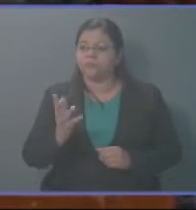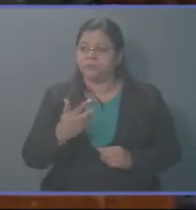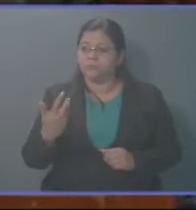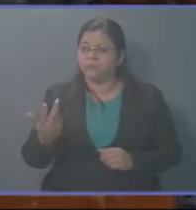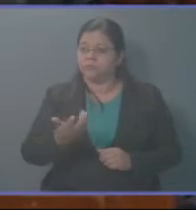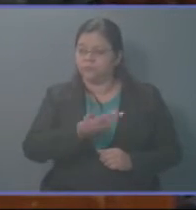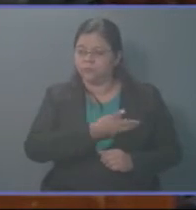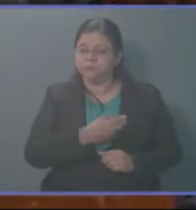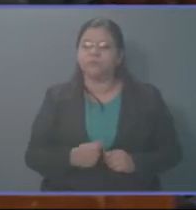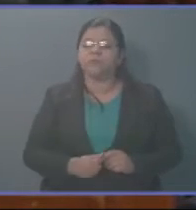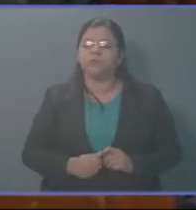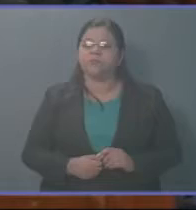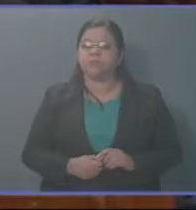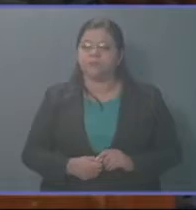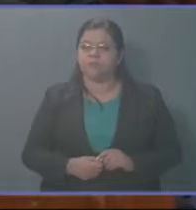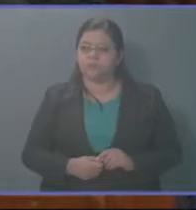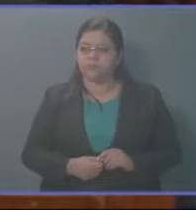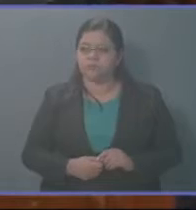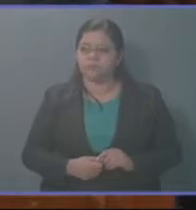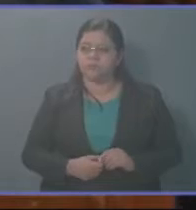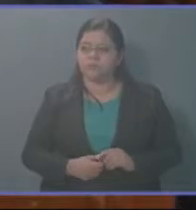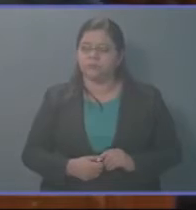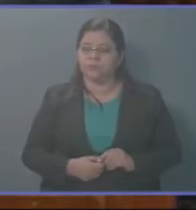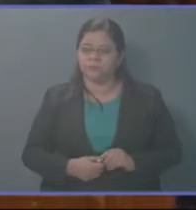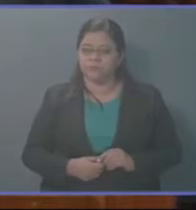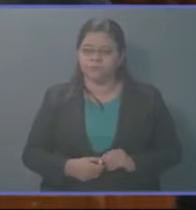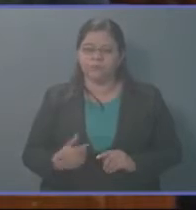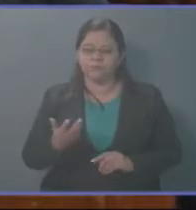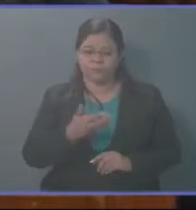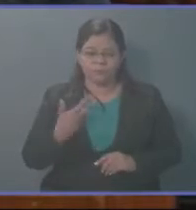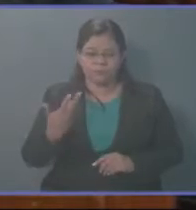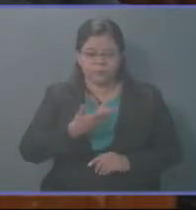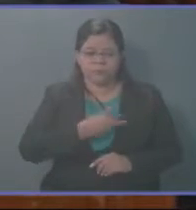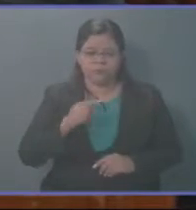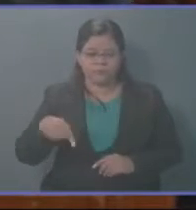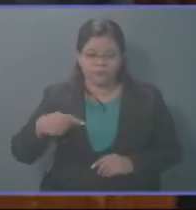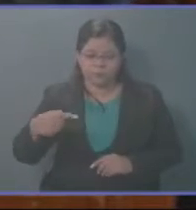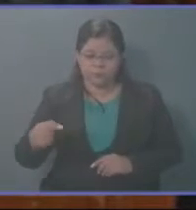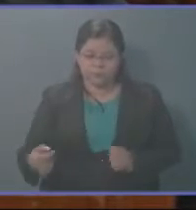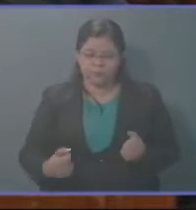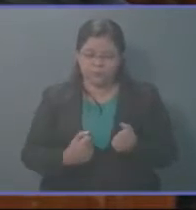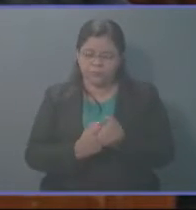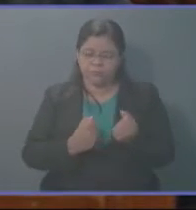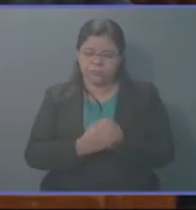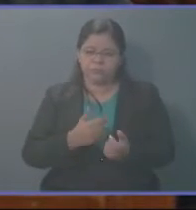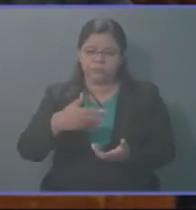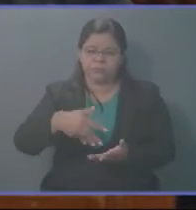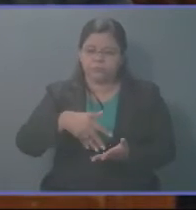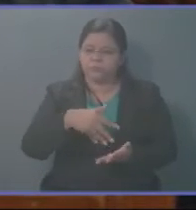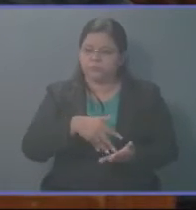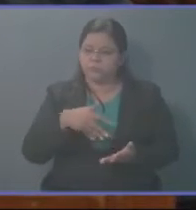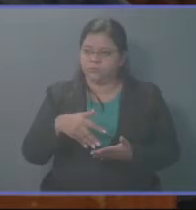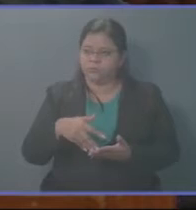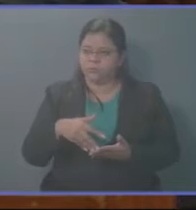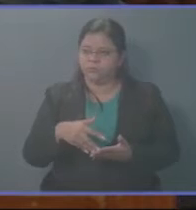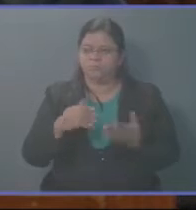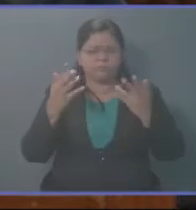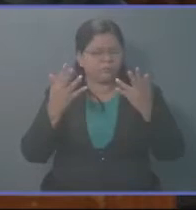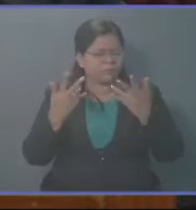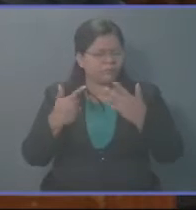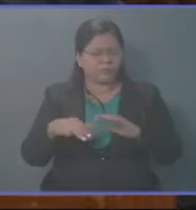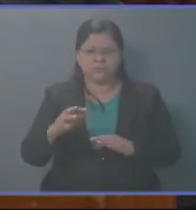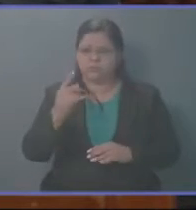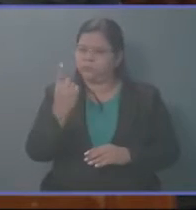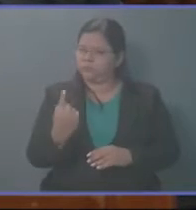nosotros vamos a estar siempre del lado del pueblo. Cualquier gobierno